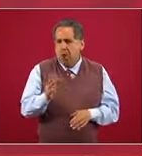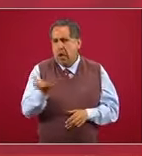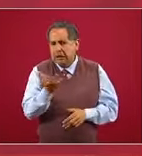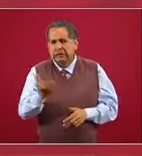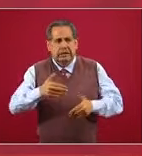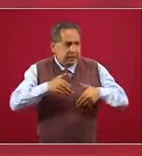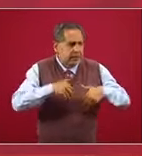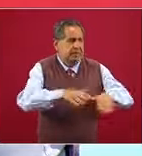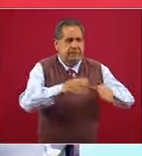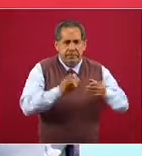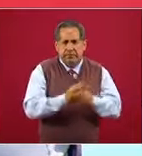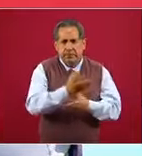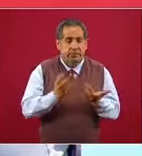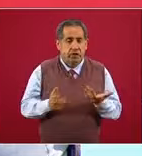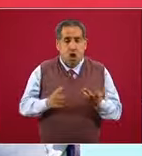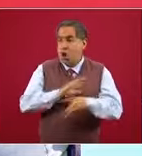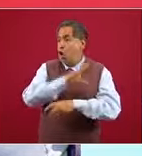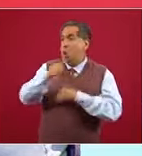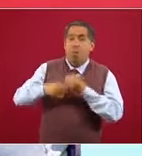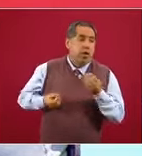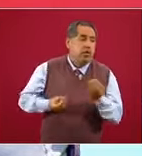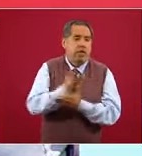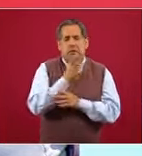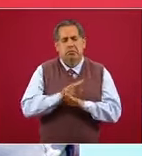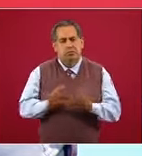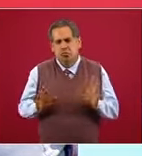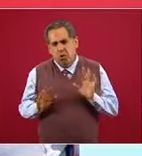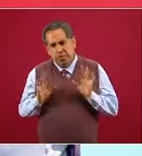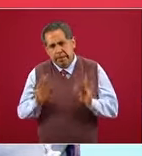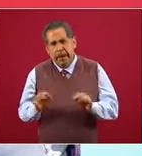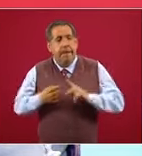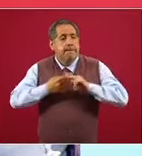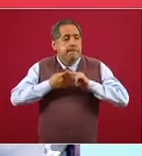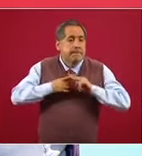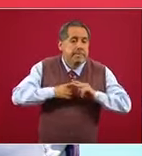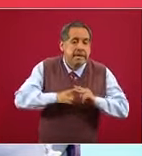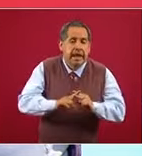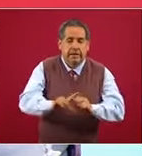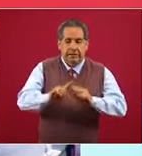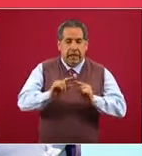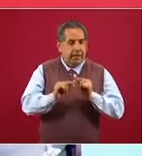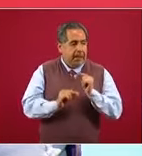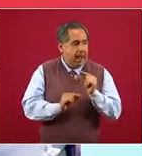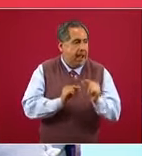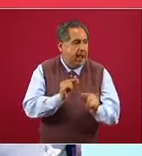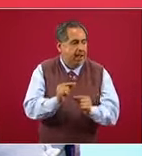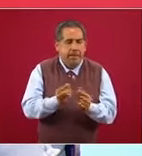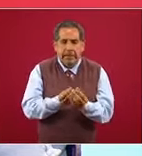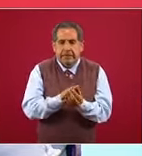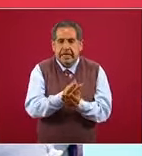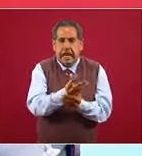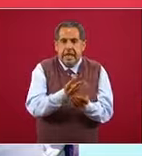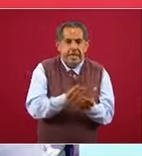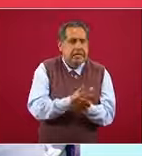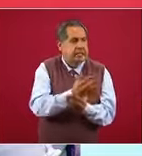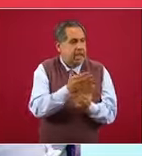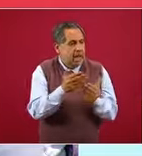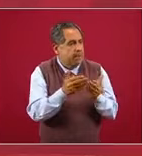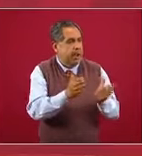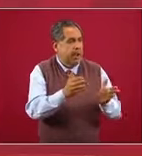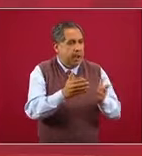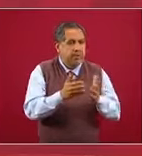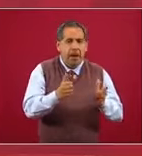puedo empezar a realizar, tampoco es que las puedo desarrollar al 100%, empiezo lentamente a tener una